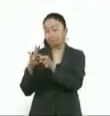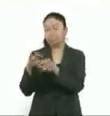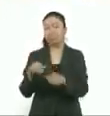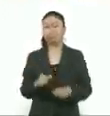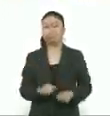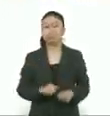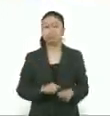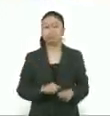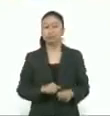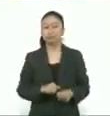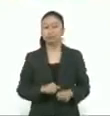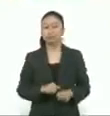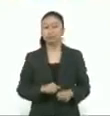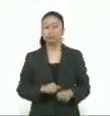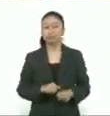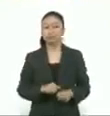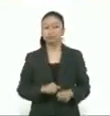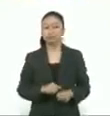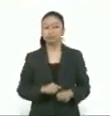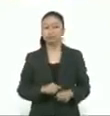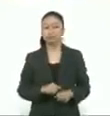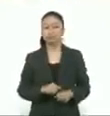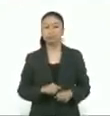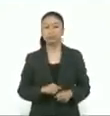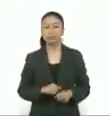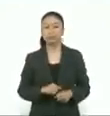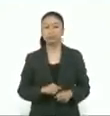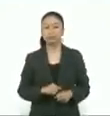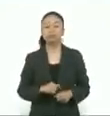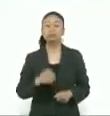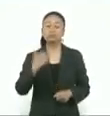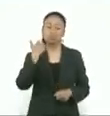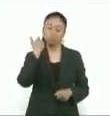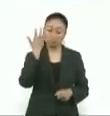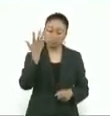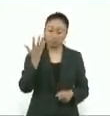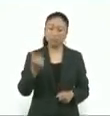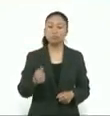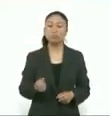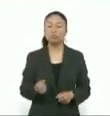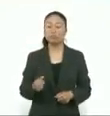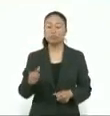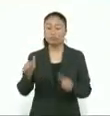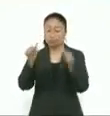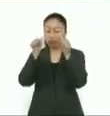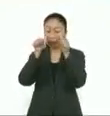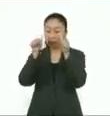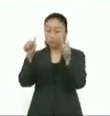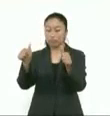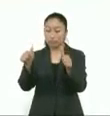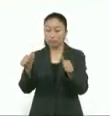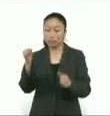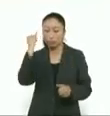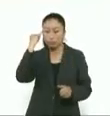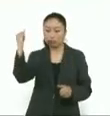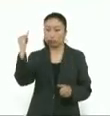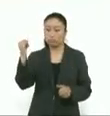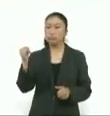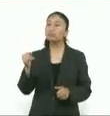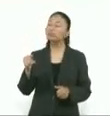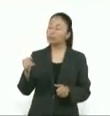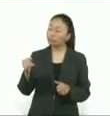Decirles que tenemos una absoluta disposición para escuchar, para sumar ideas,